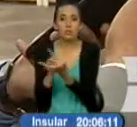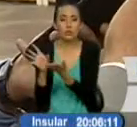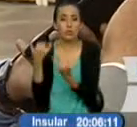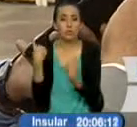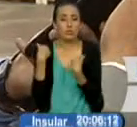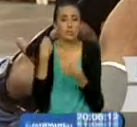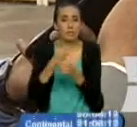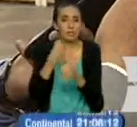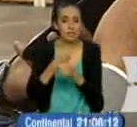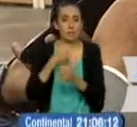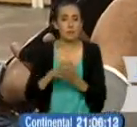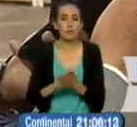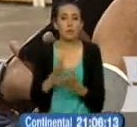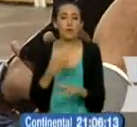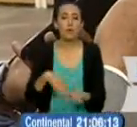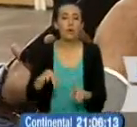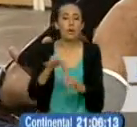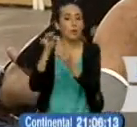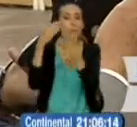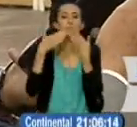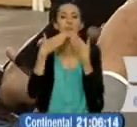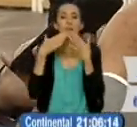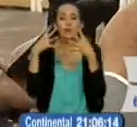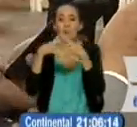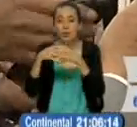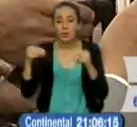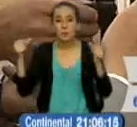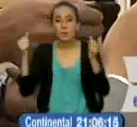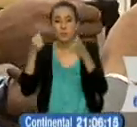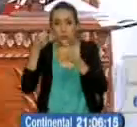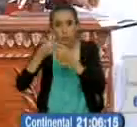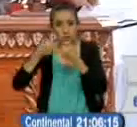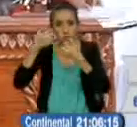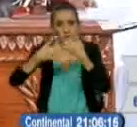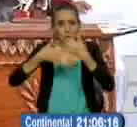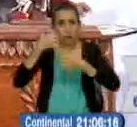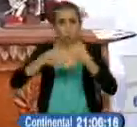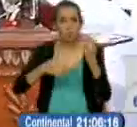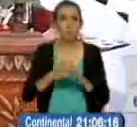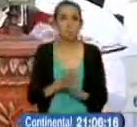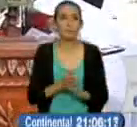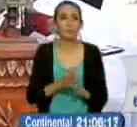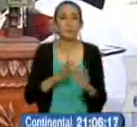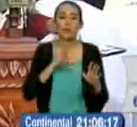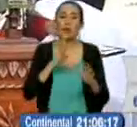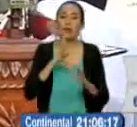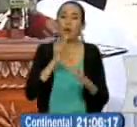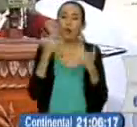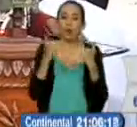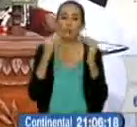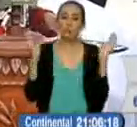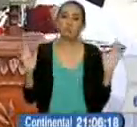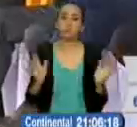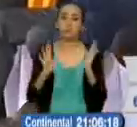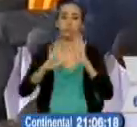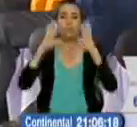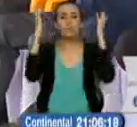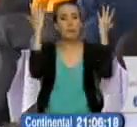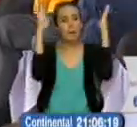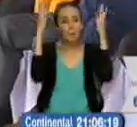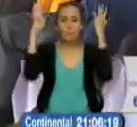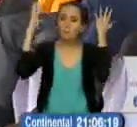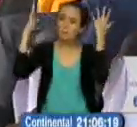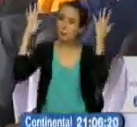día. La única forma de salir adelante es así, enfrentando el problema. Discursos de las autoridades que motivaron aplausos de los presentes